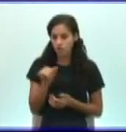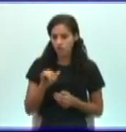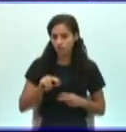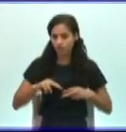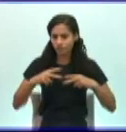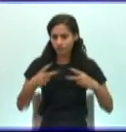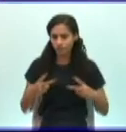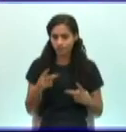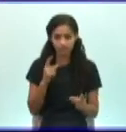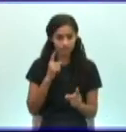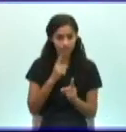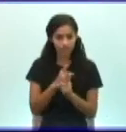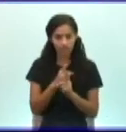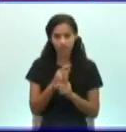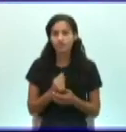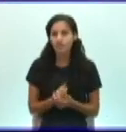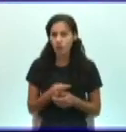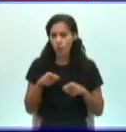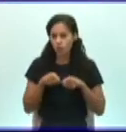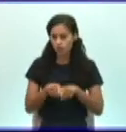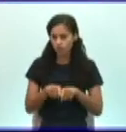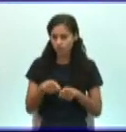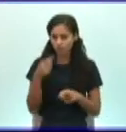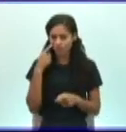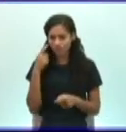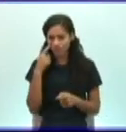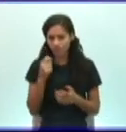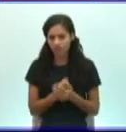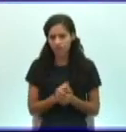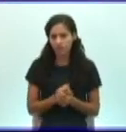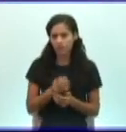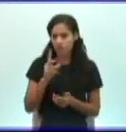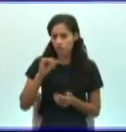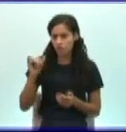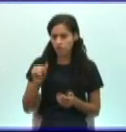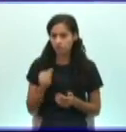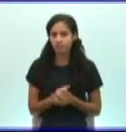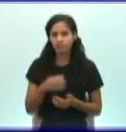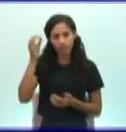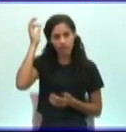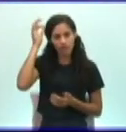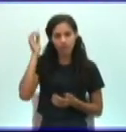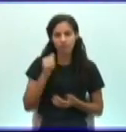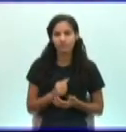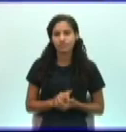para volvernos a encontrar y juntos descubrir las letras de nuestro idioma.